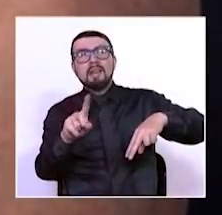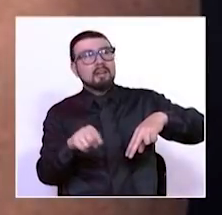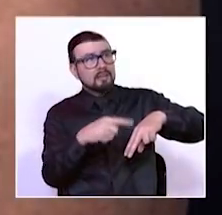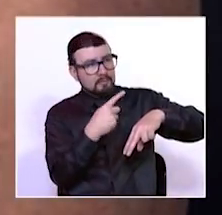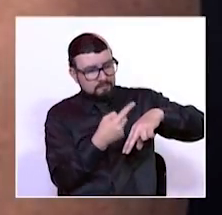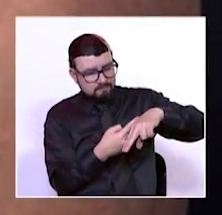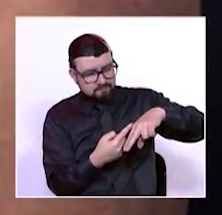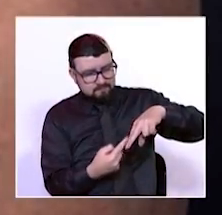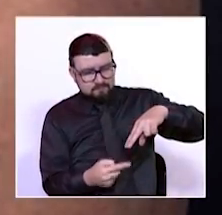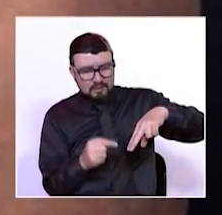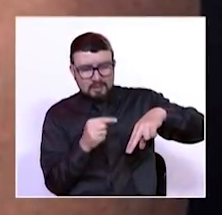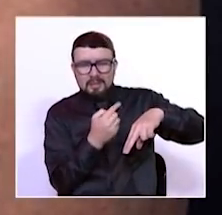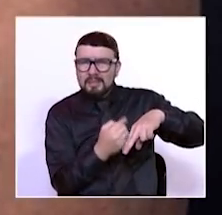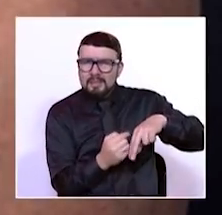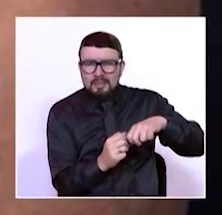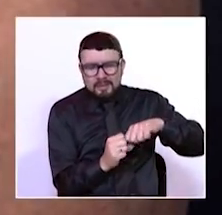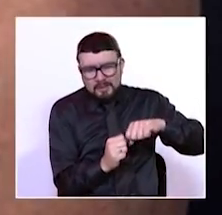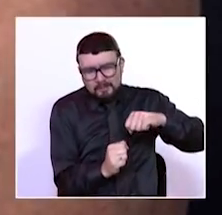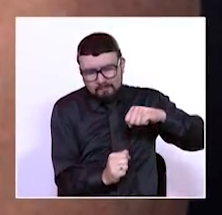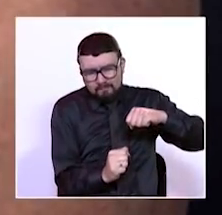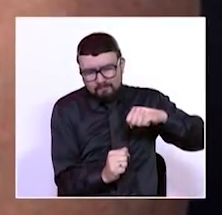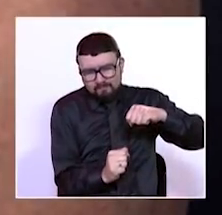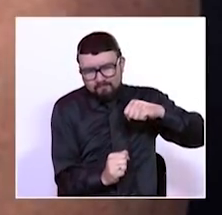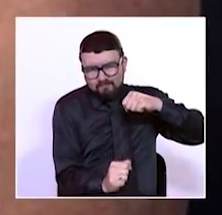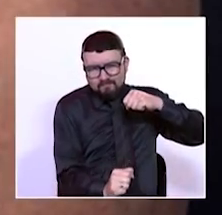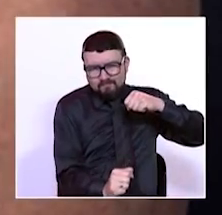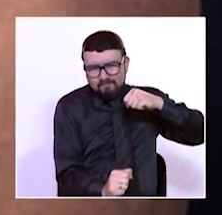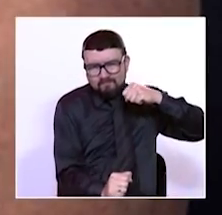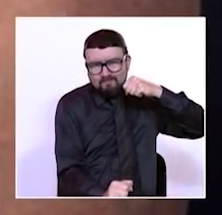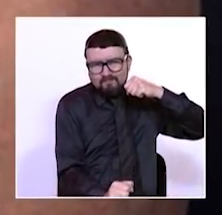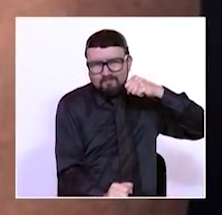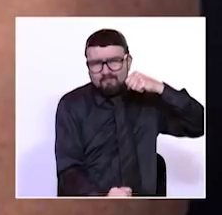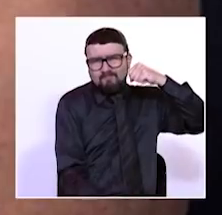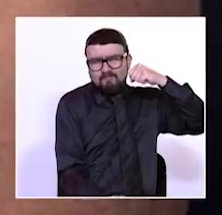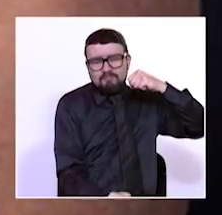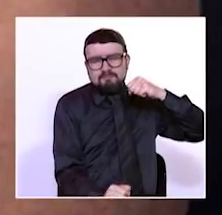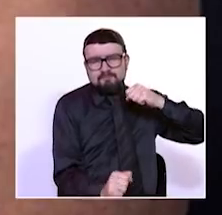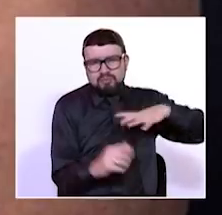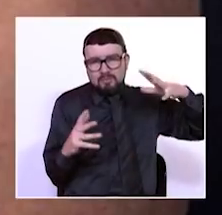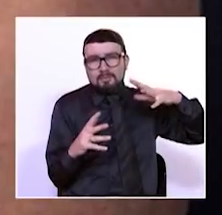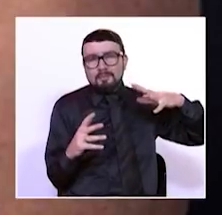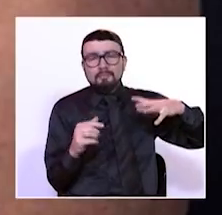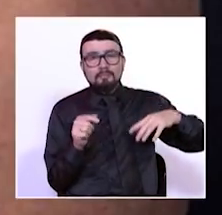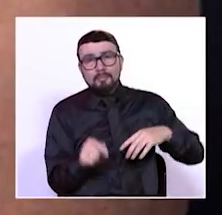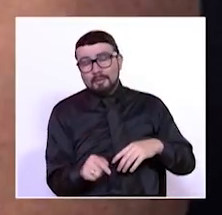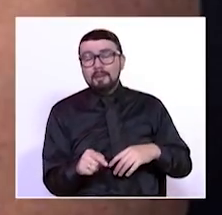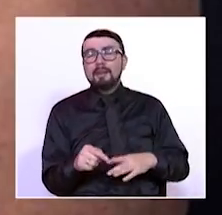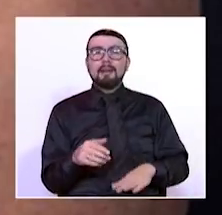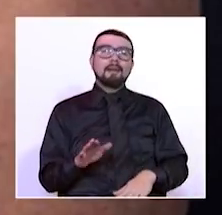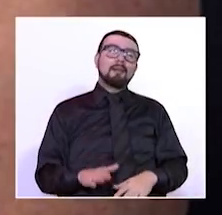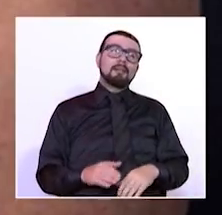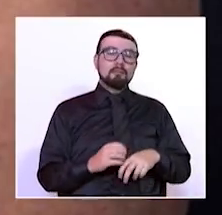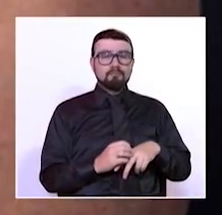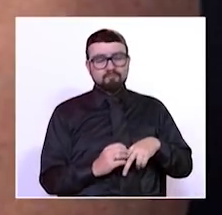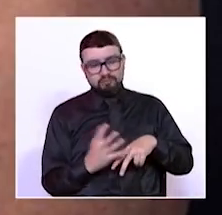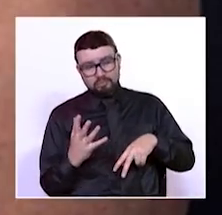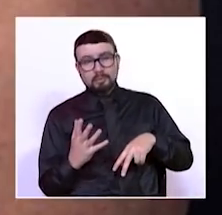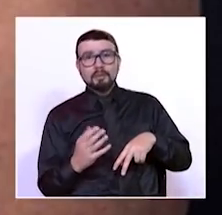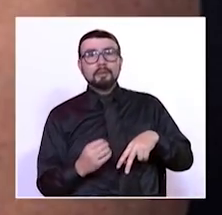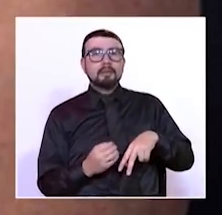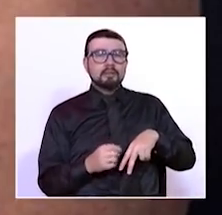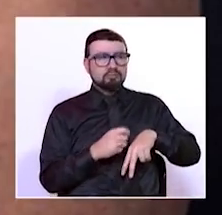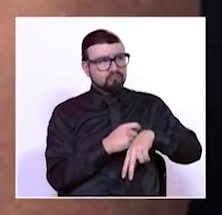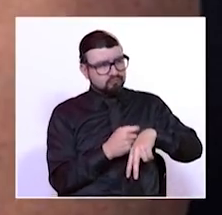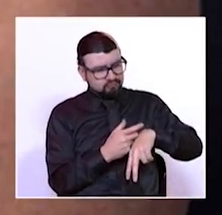van estirando, van haciendo un sobreesfuerzo, y por eso es que se ingurgitan, por eso es que